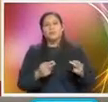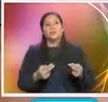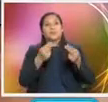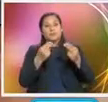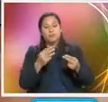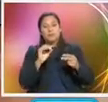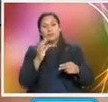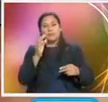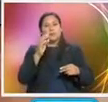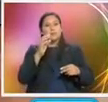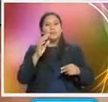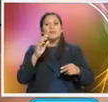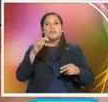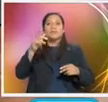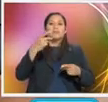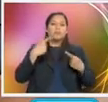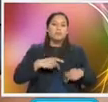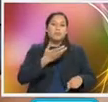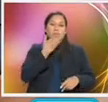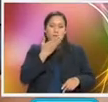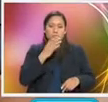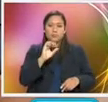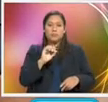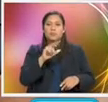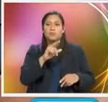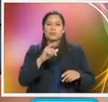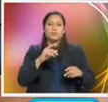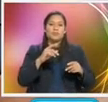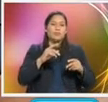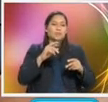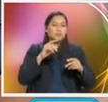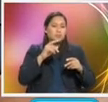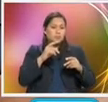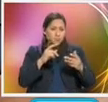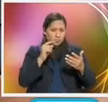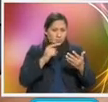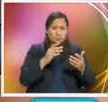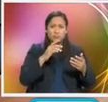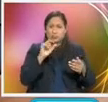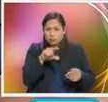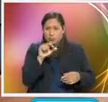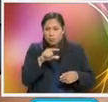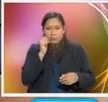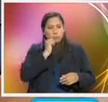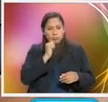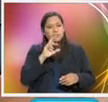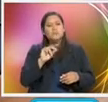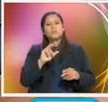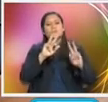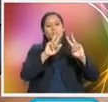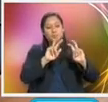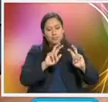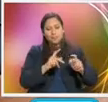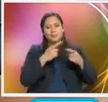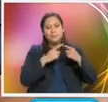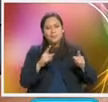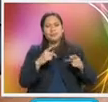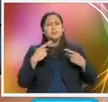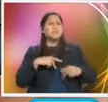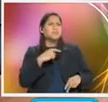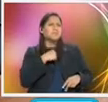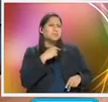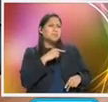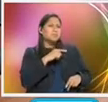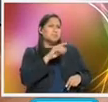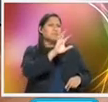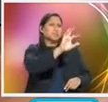o popular, ni lo más académico y clásico, sino tener una oferta muy diversa, ¿no? Y que la gente escoja, que la gente